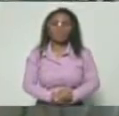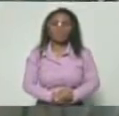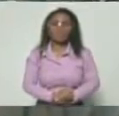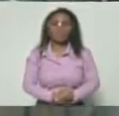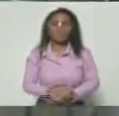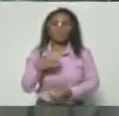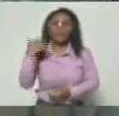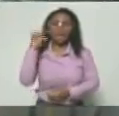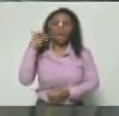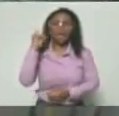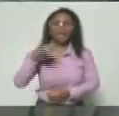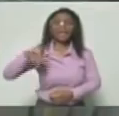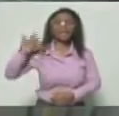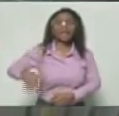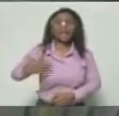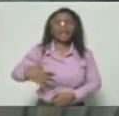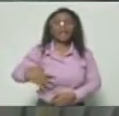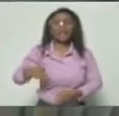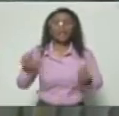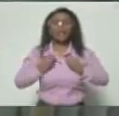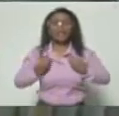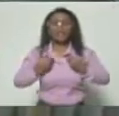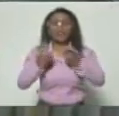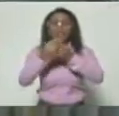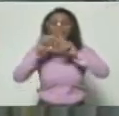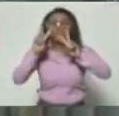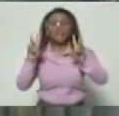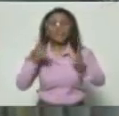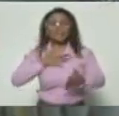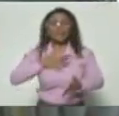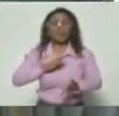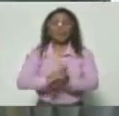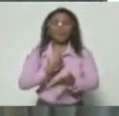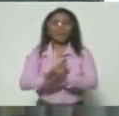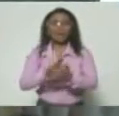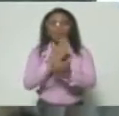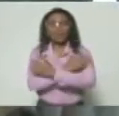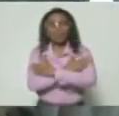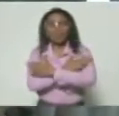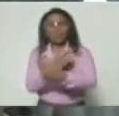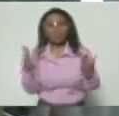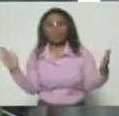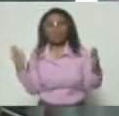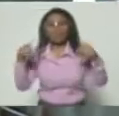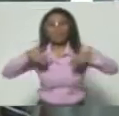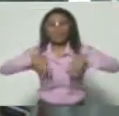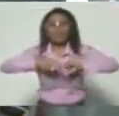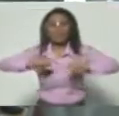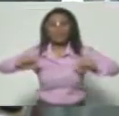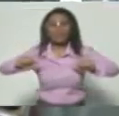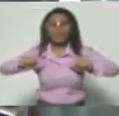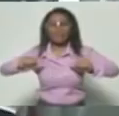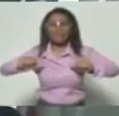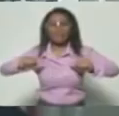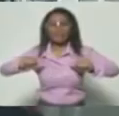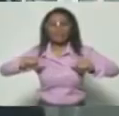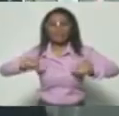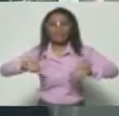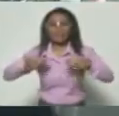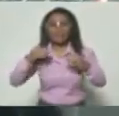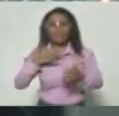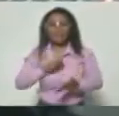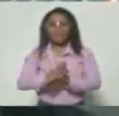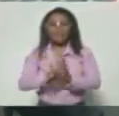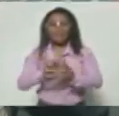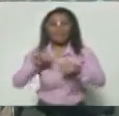que tienen derecho a vivir en paz, en armonía, en solidaridad, en esta tierra de gracia, tienen su